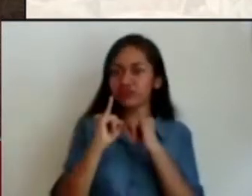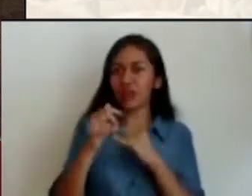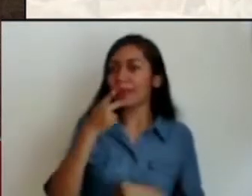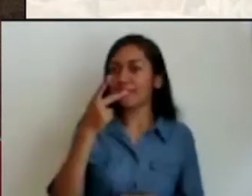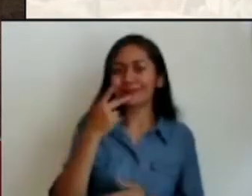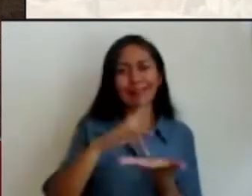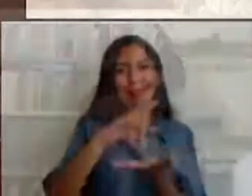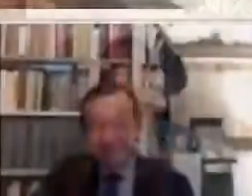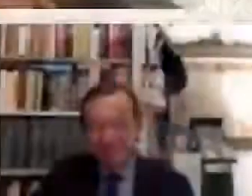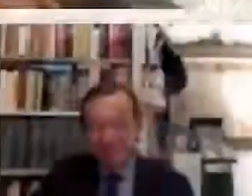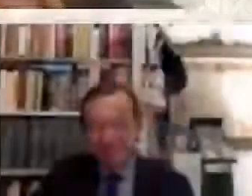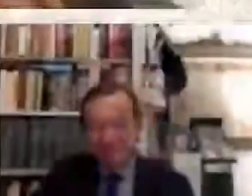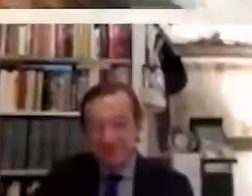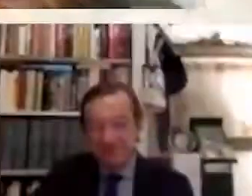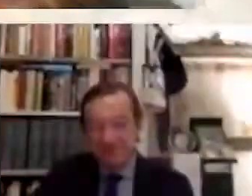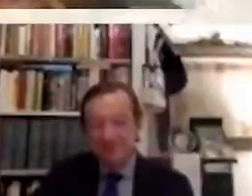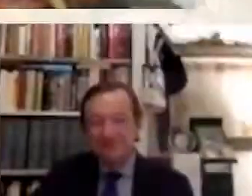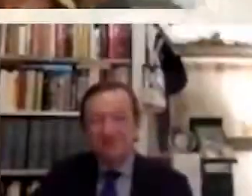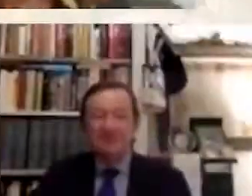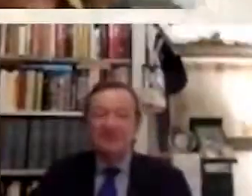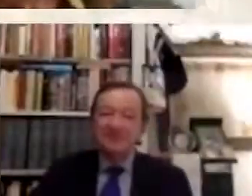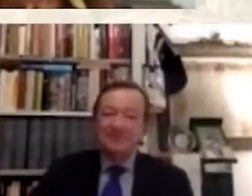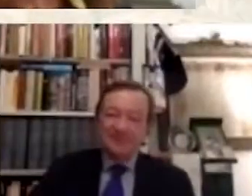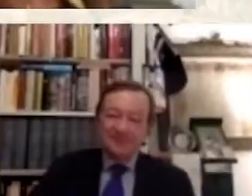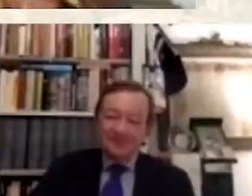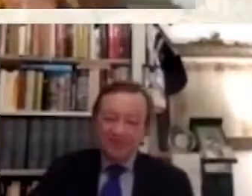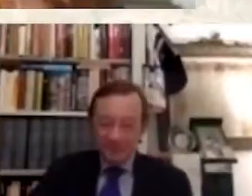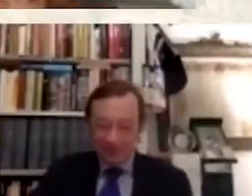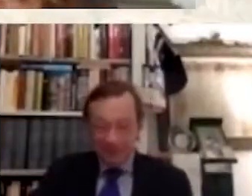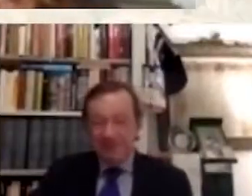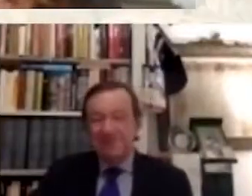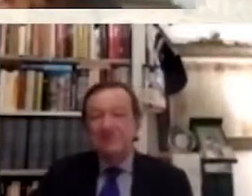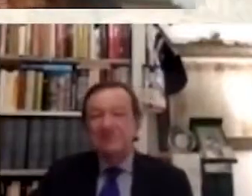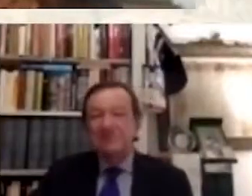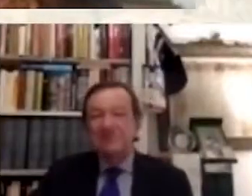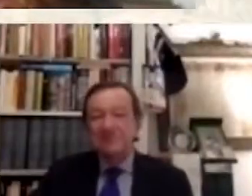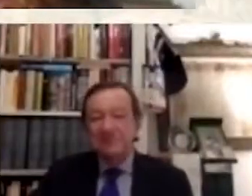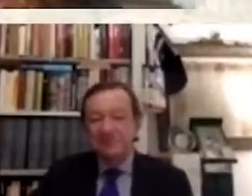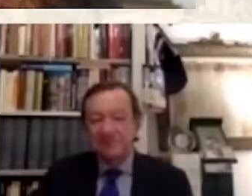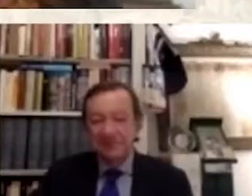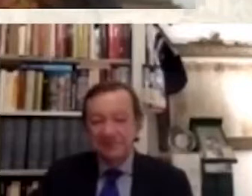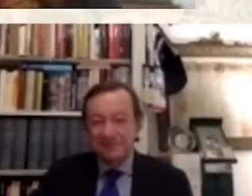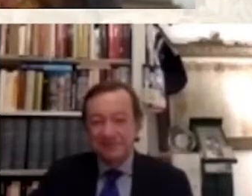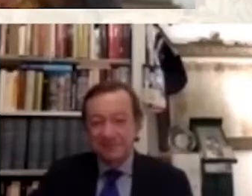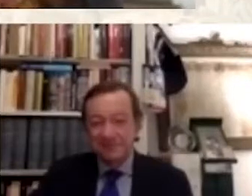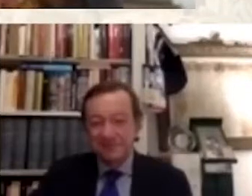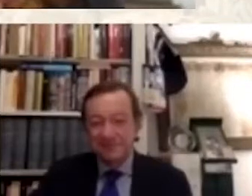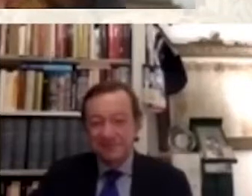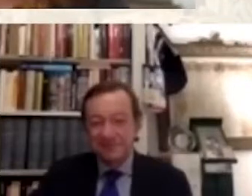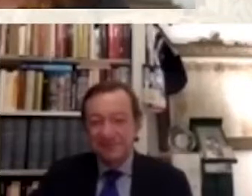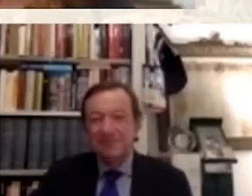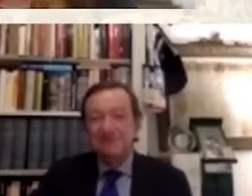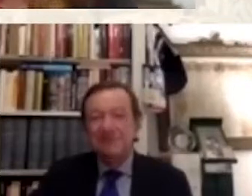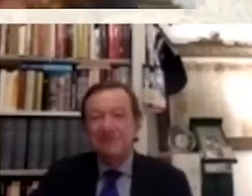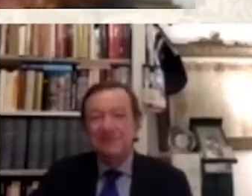apoyado muchísimo para que la audiencia pueda comprender y finalmente entender que el punto clave para que no